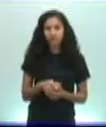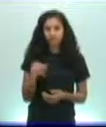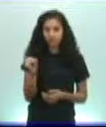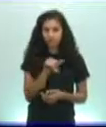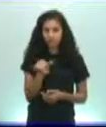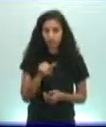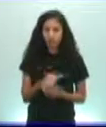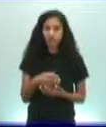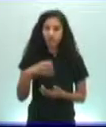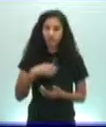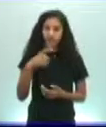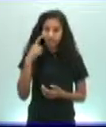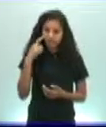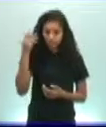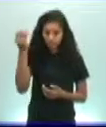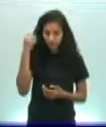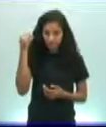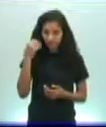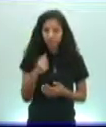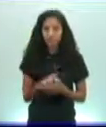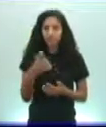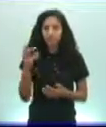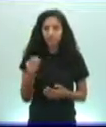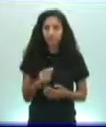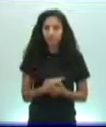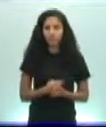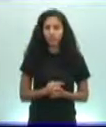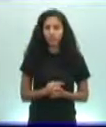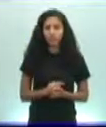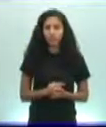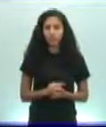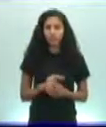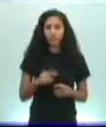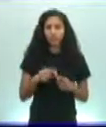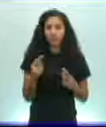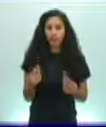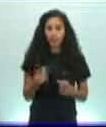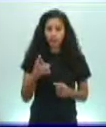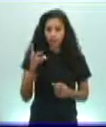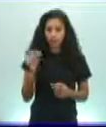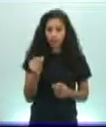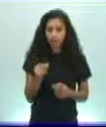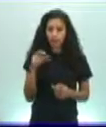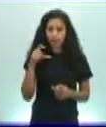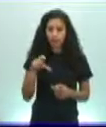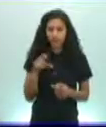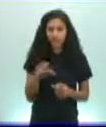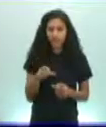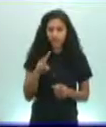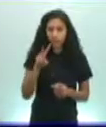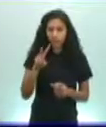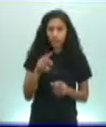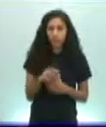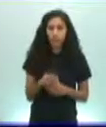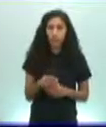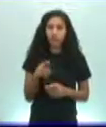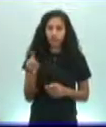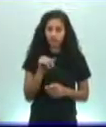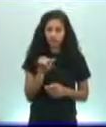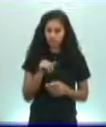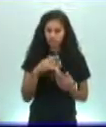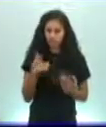Igual tienes que tener en cuenta las cifras significativas. Y por eso el resultado del volumen de este cubo